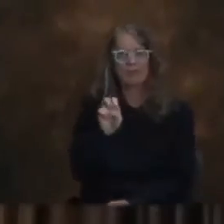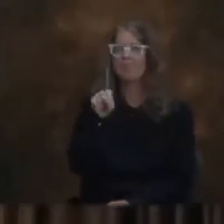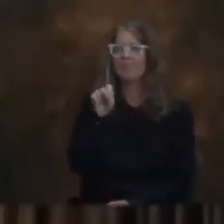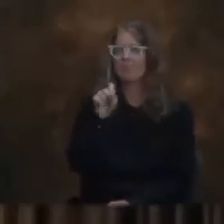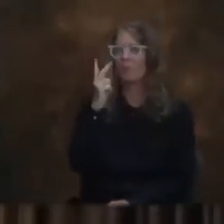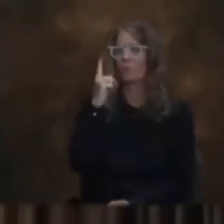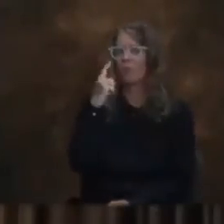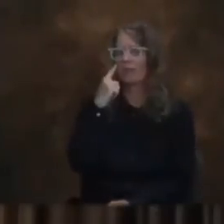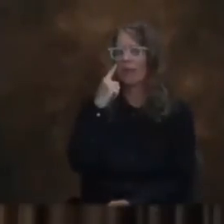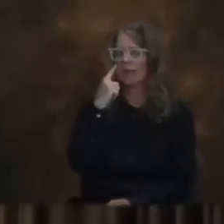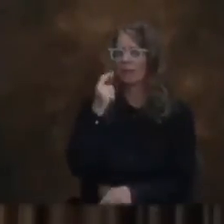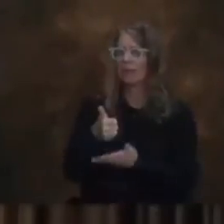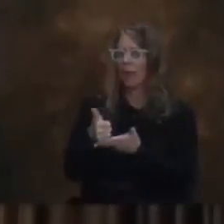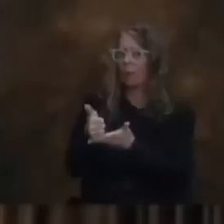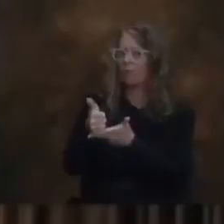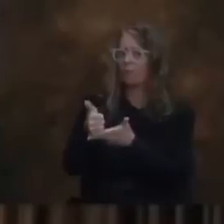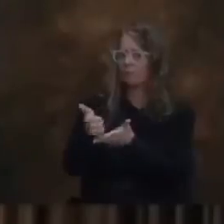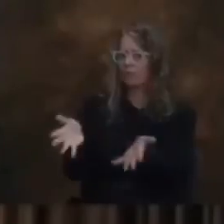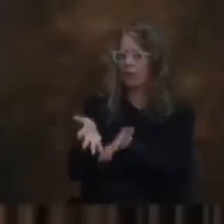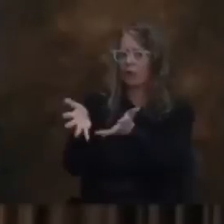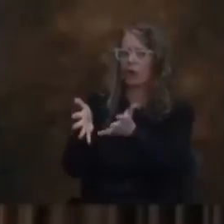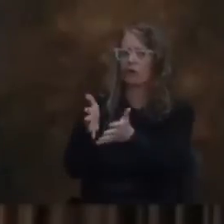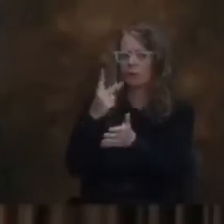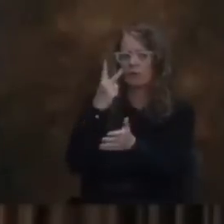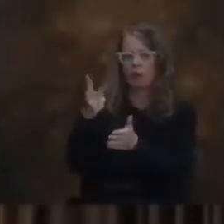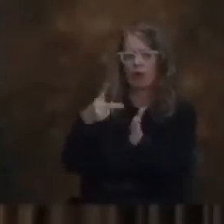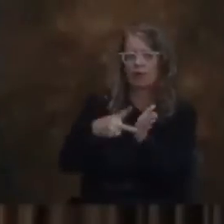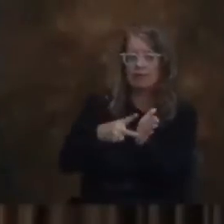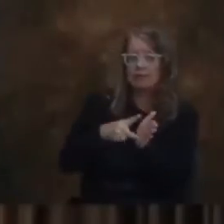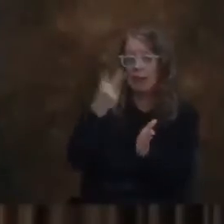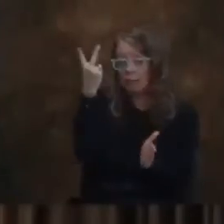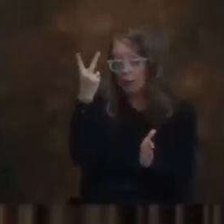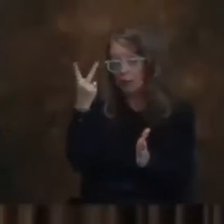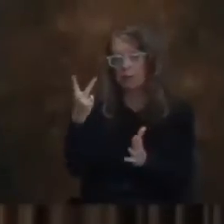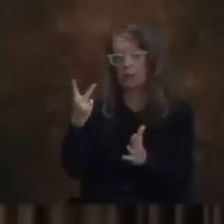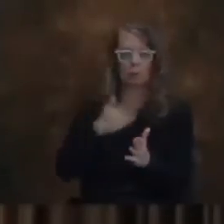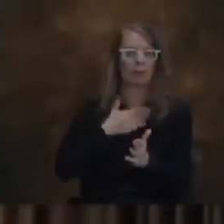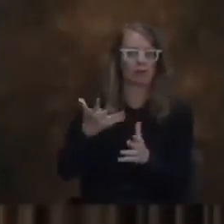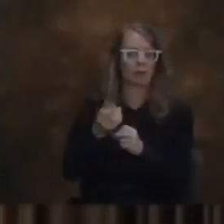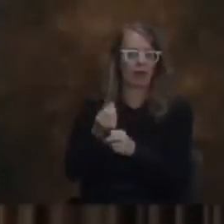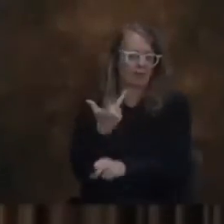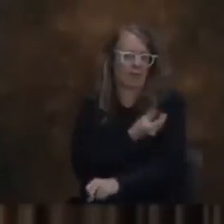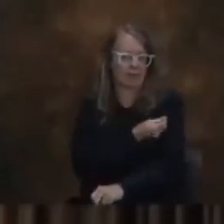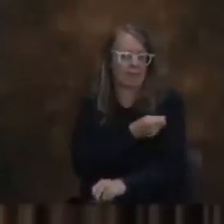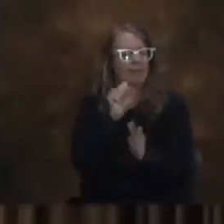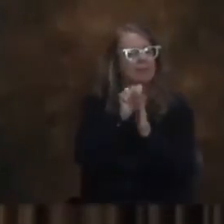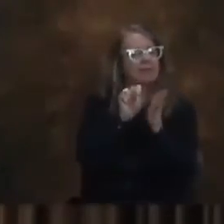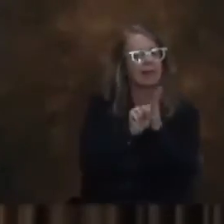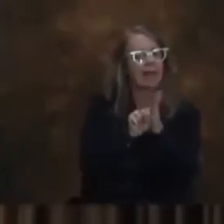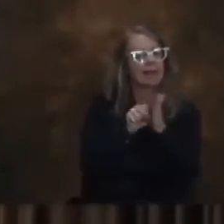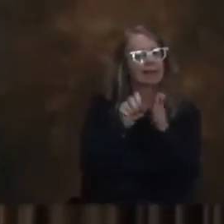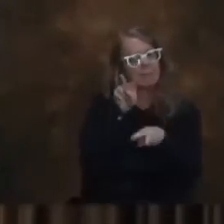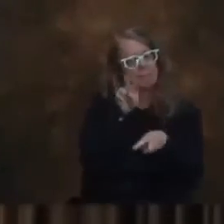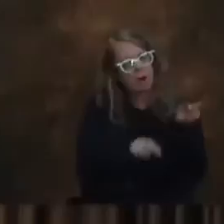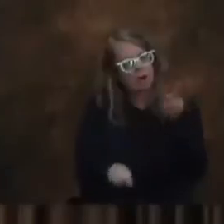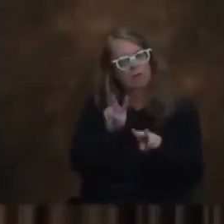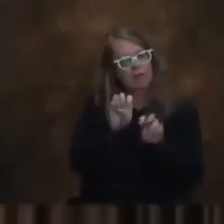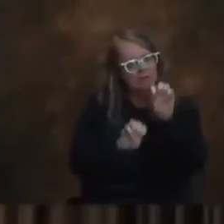un 2% de incremento el estado sigue rastreando y evaluando esta información